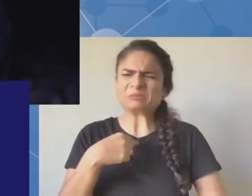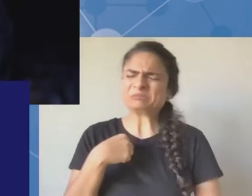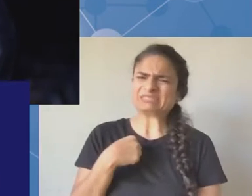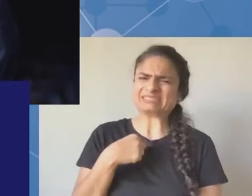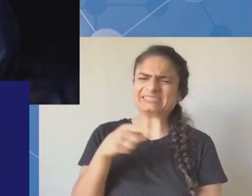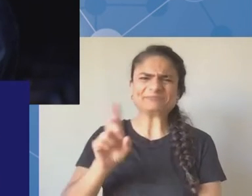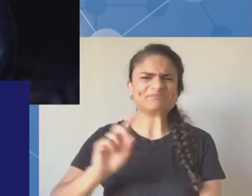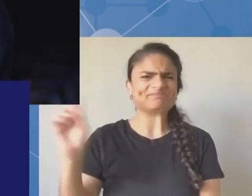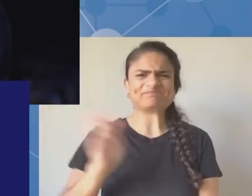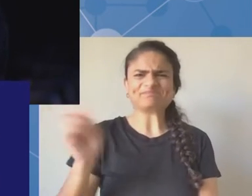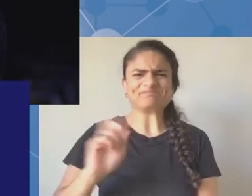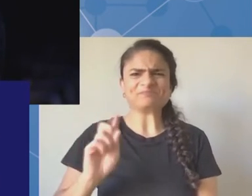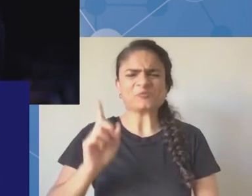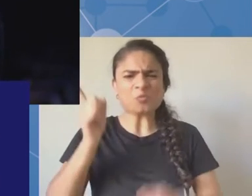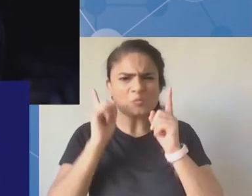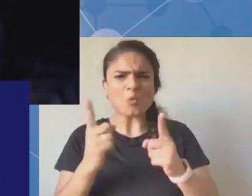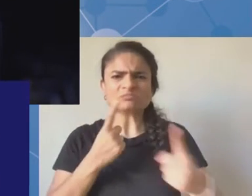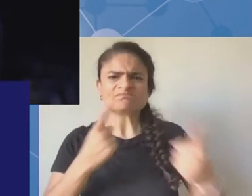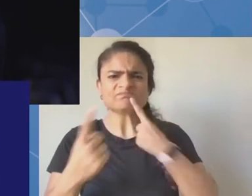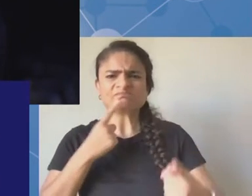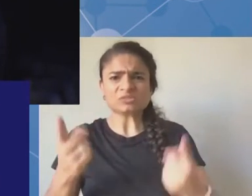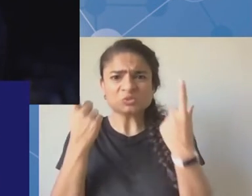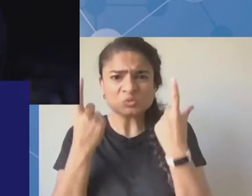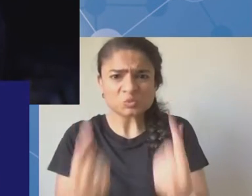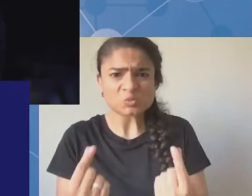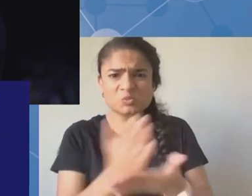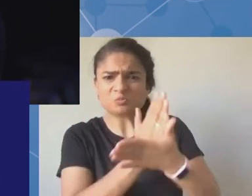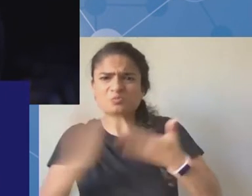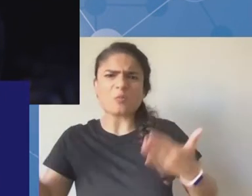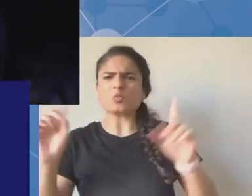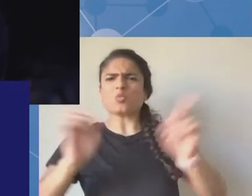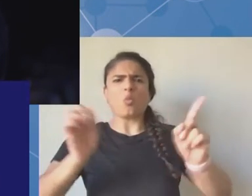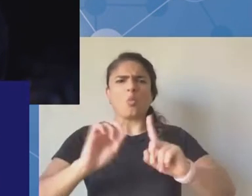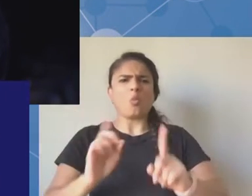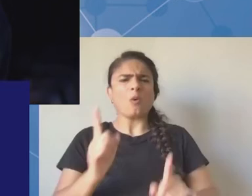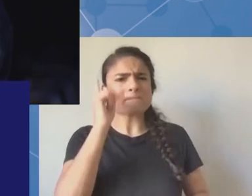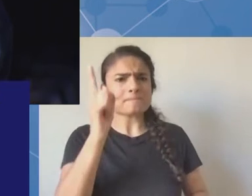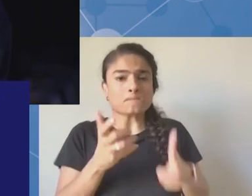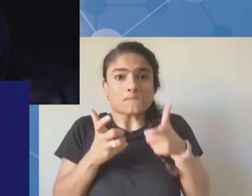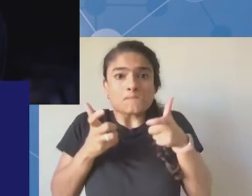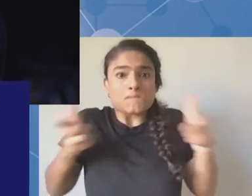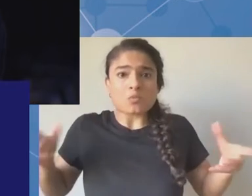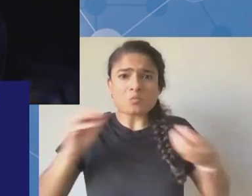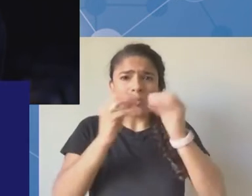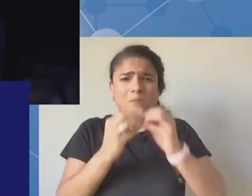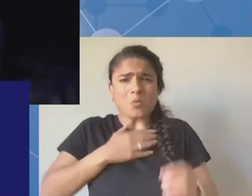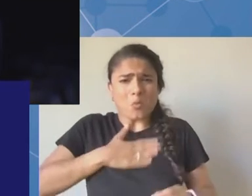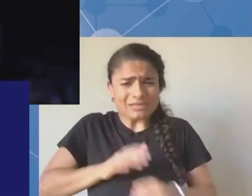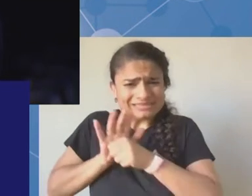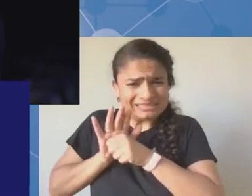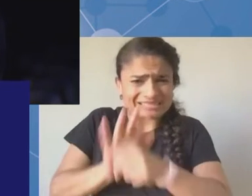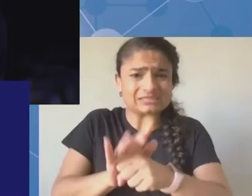nos olvidemos de que en Sudán el sector de las telecomunicaciones lo controlan los líderes